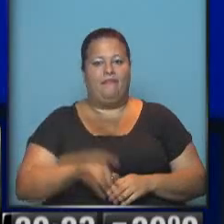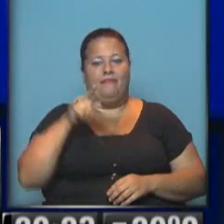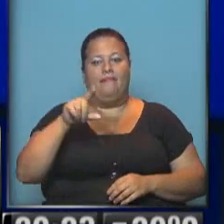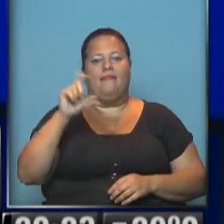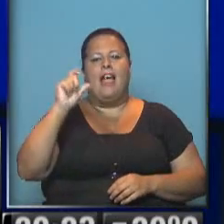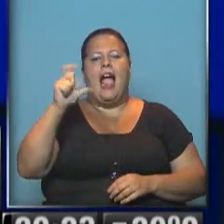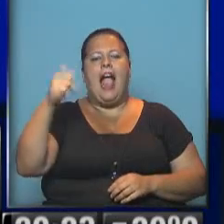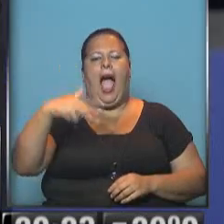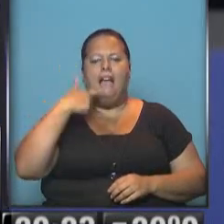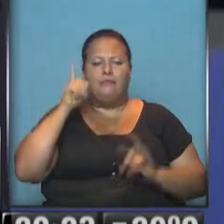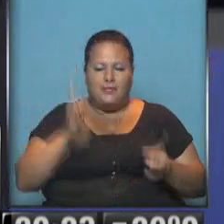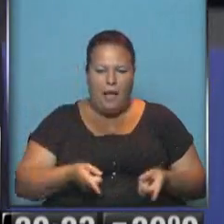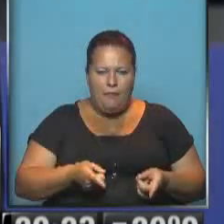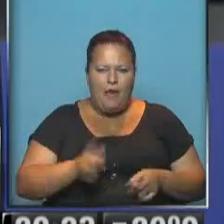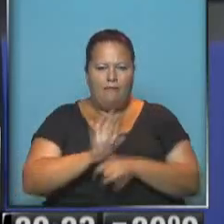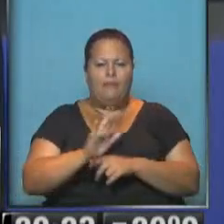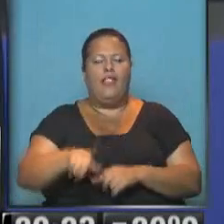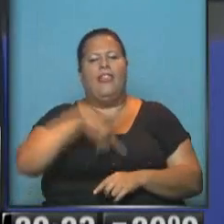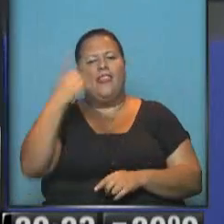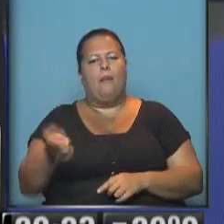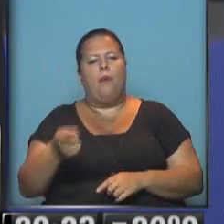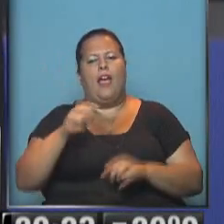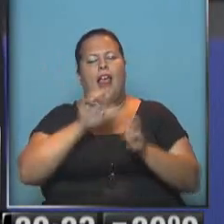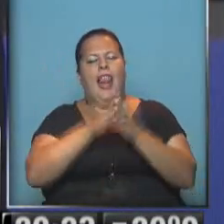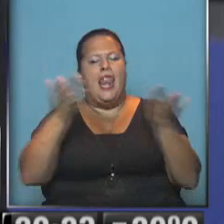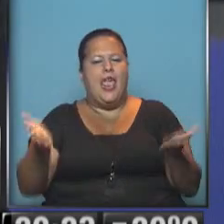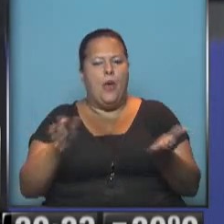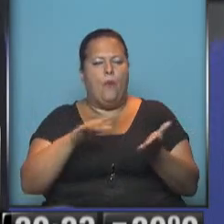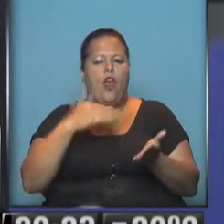Camps era como el que tenía, después escribió un libro